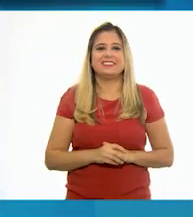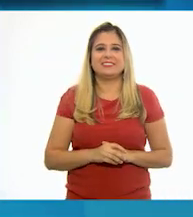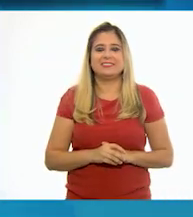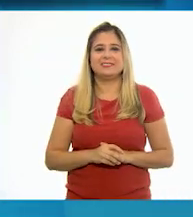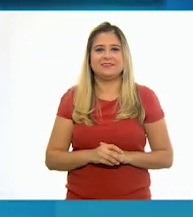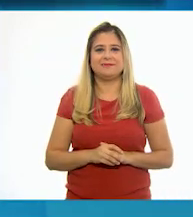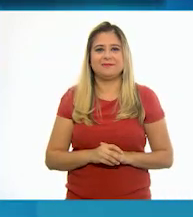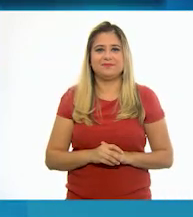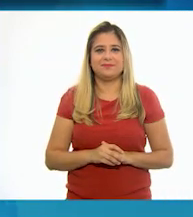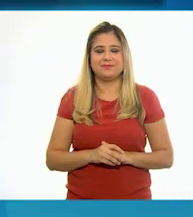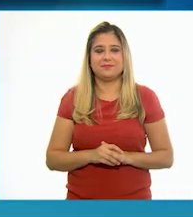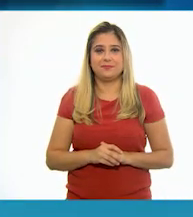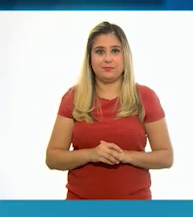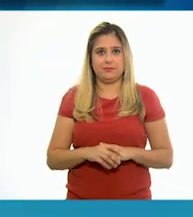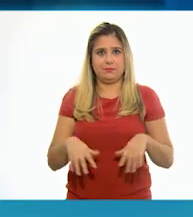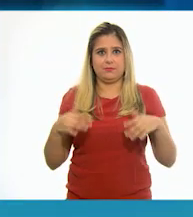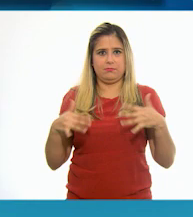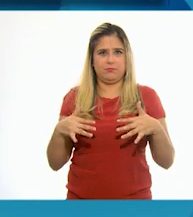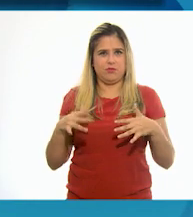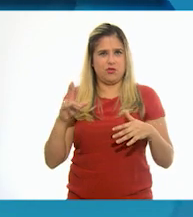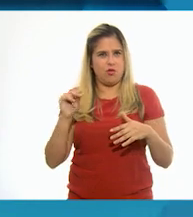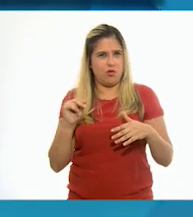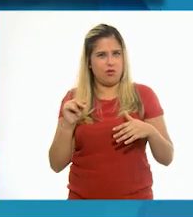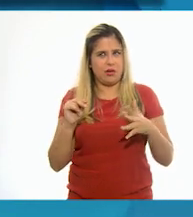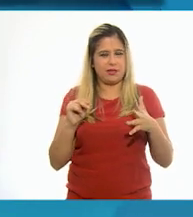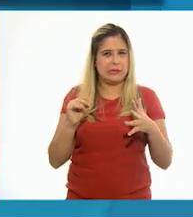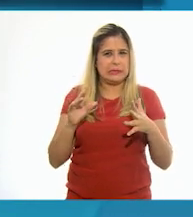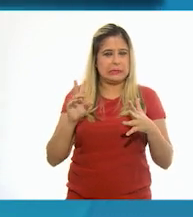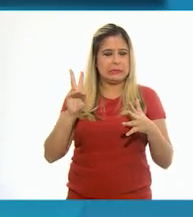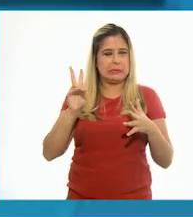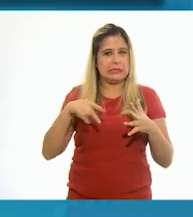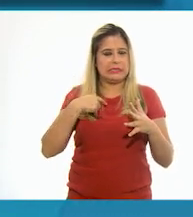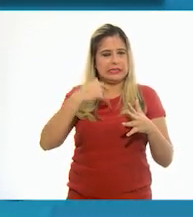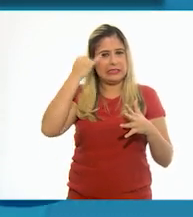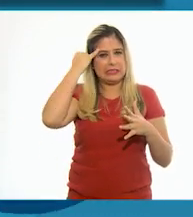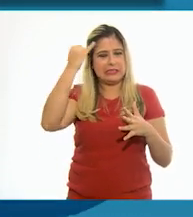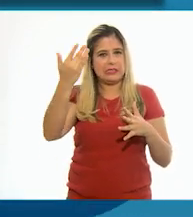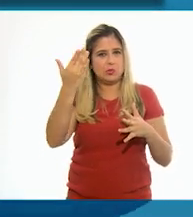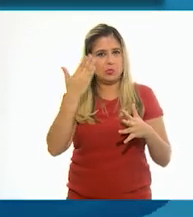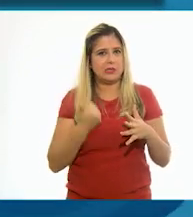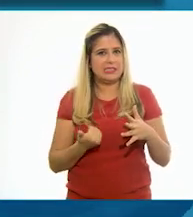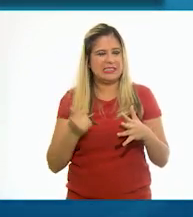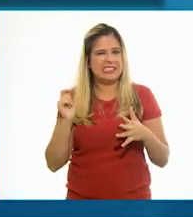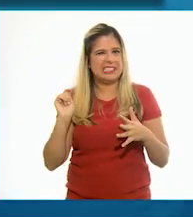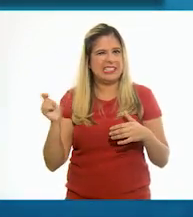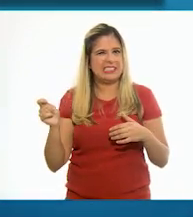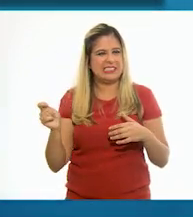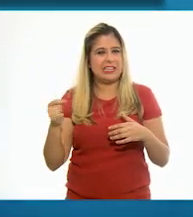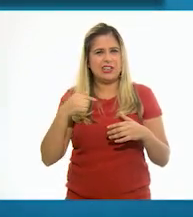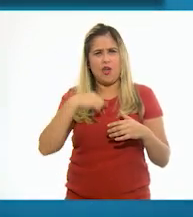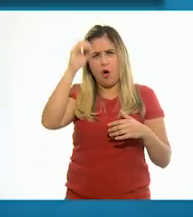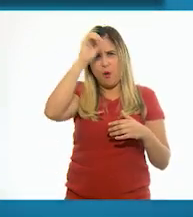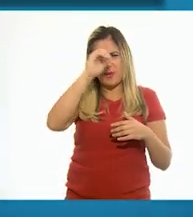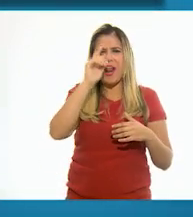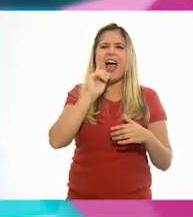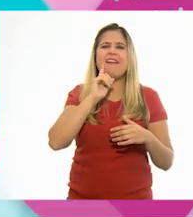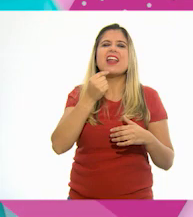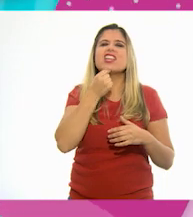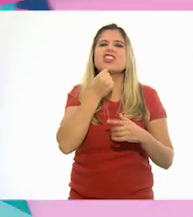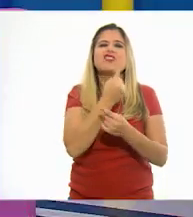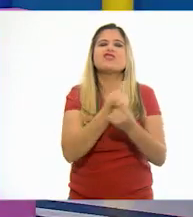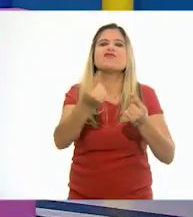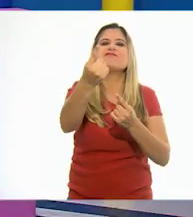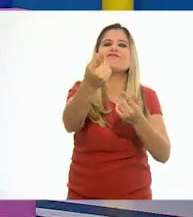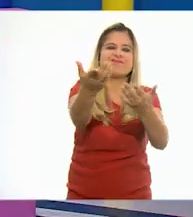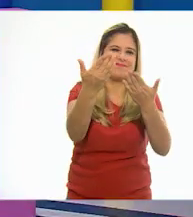Ay, ah, caray, no, de plano en este sí no tengo ni idea, no. Yo opino que mejor le demos una oportunidad allá